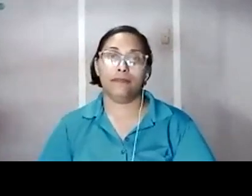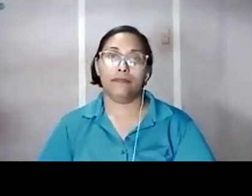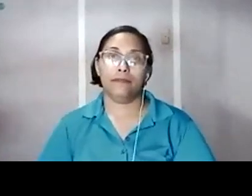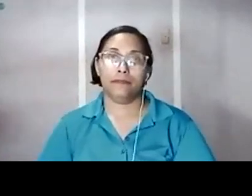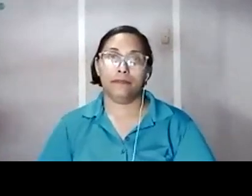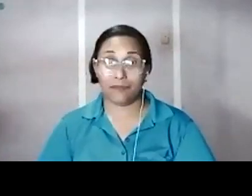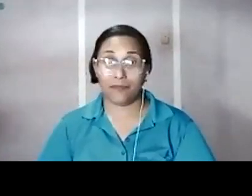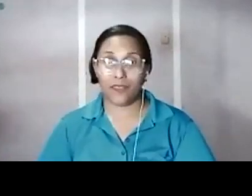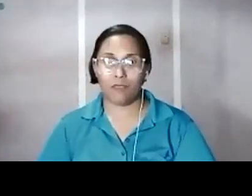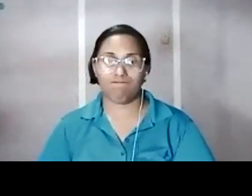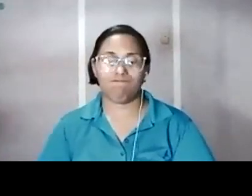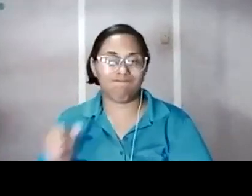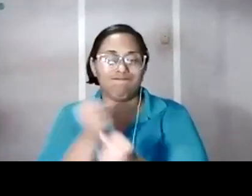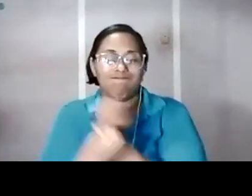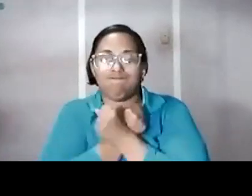los quiero,